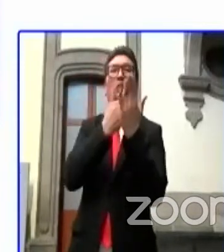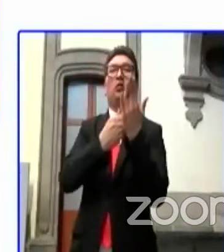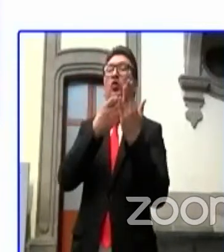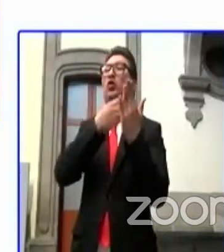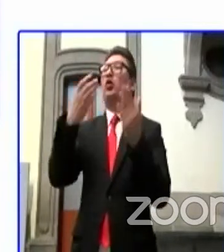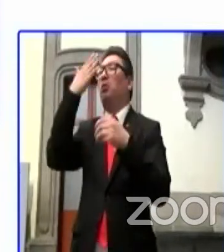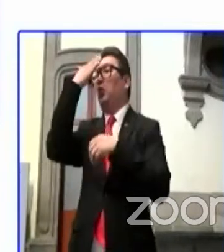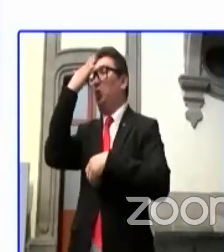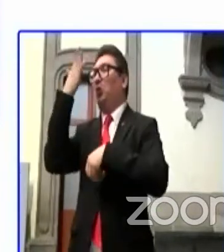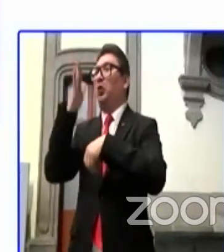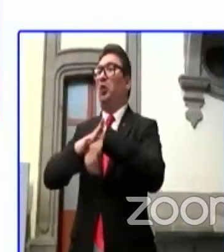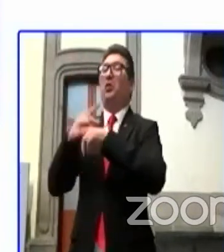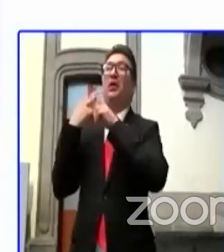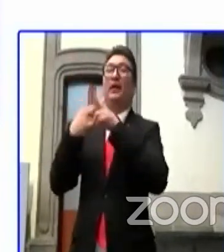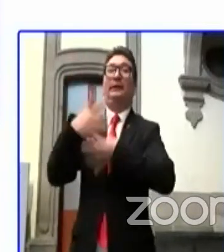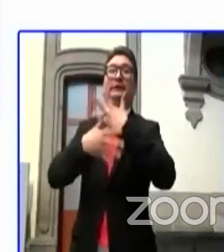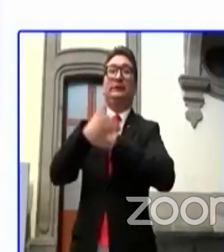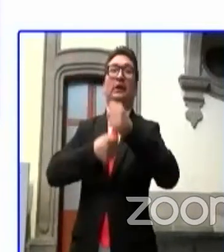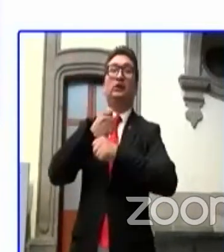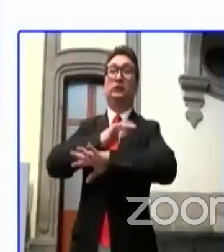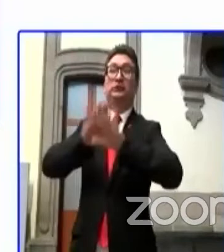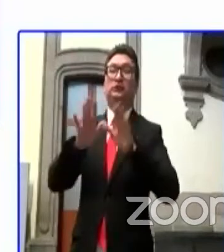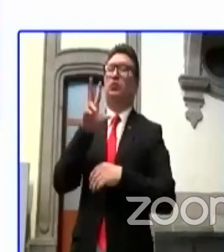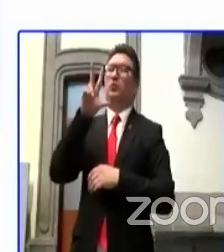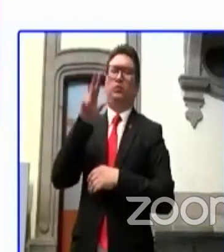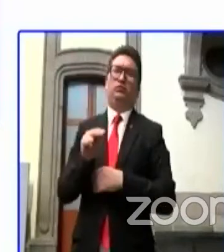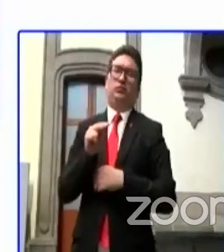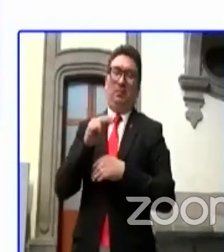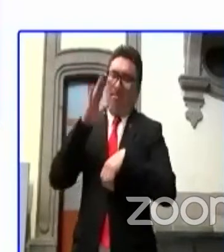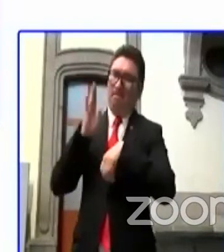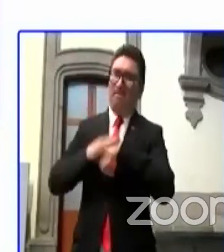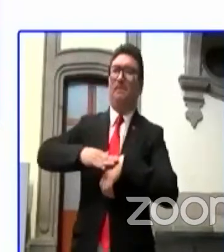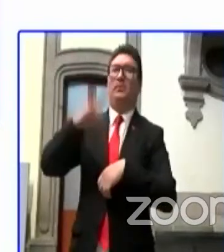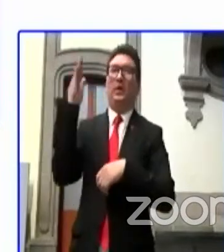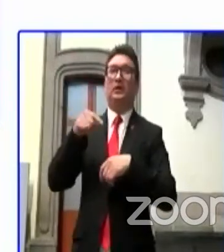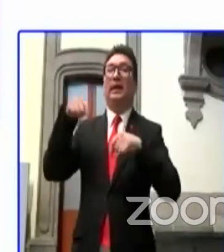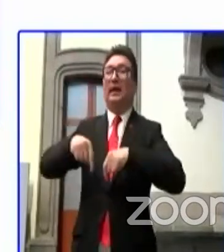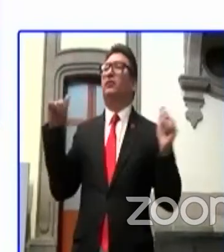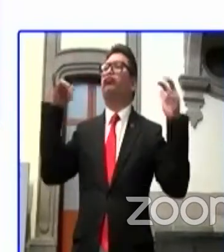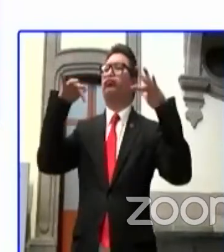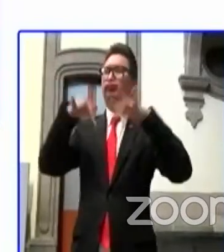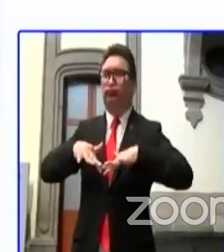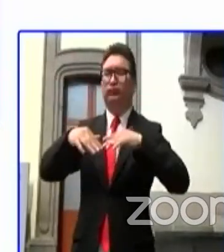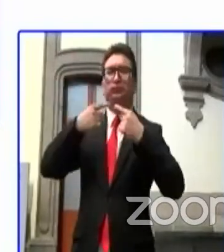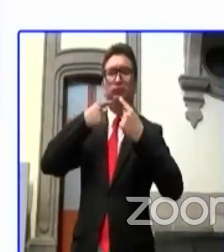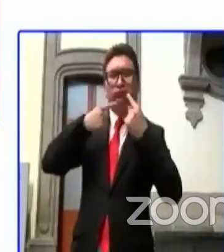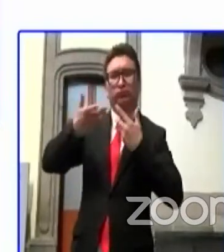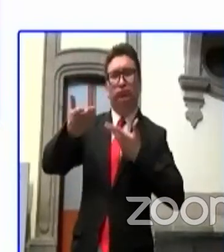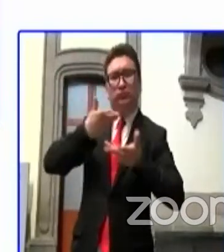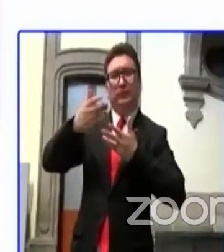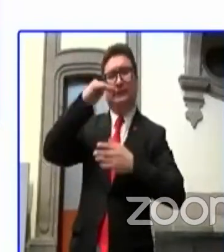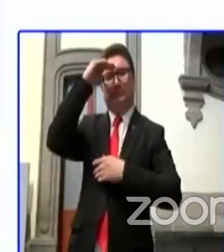conmemorar este aniversario. Debe representar un espacio de reflexión, un cambio de